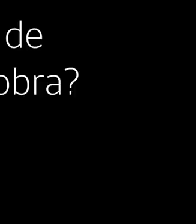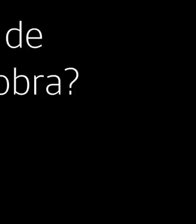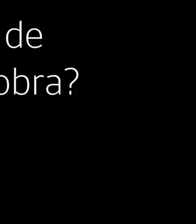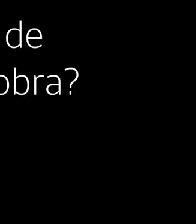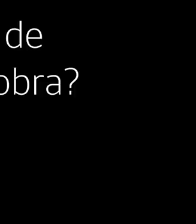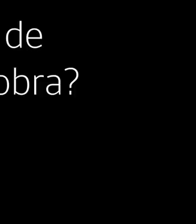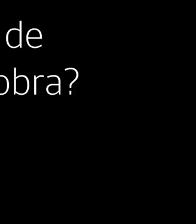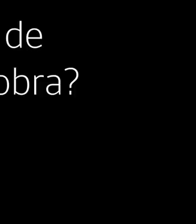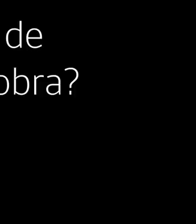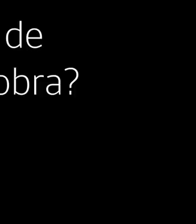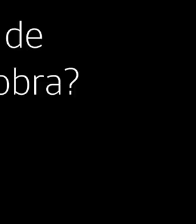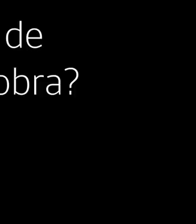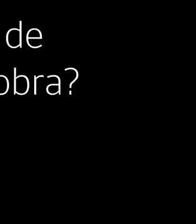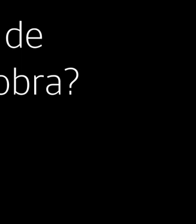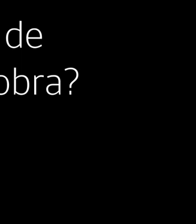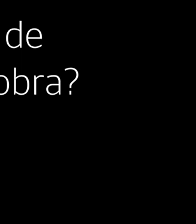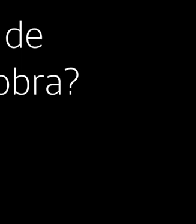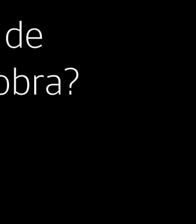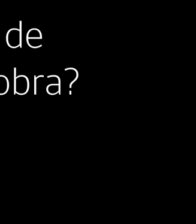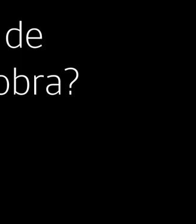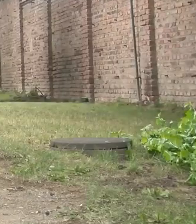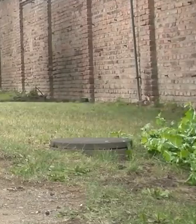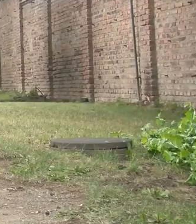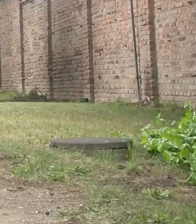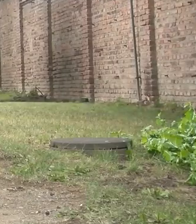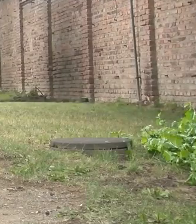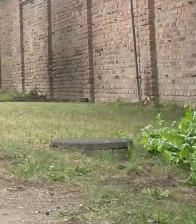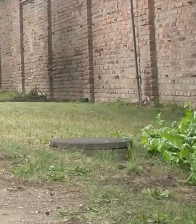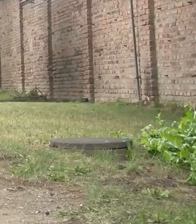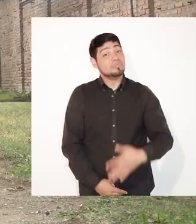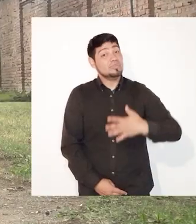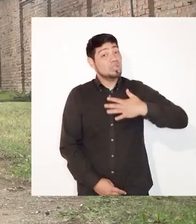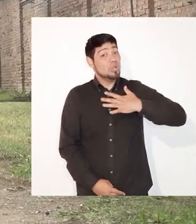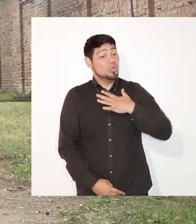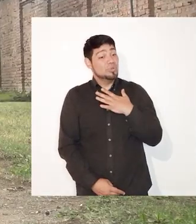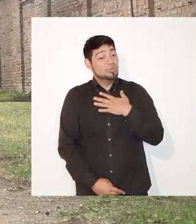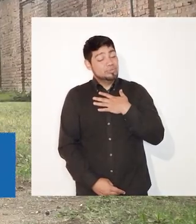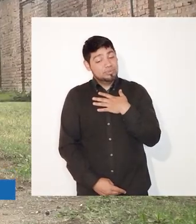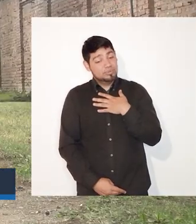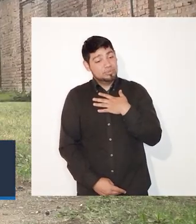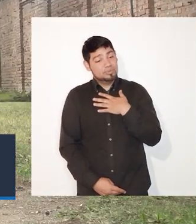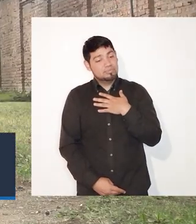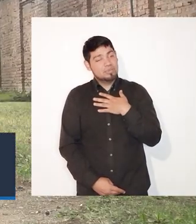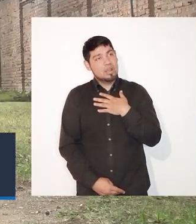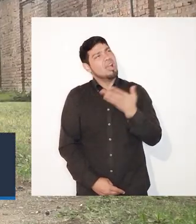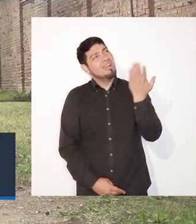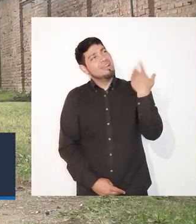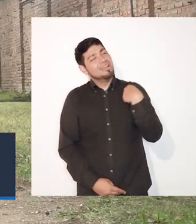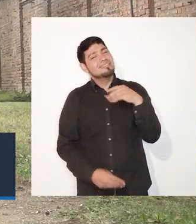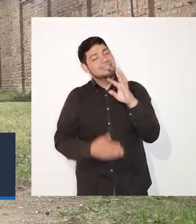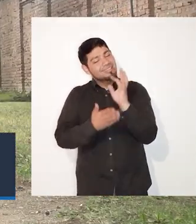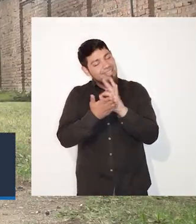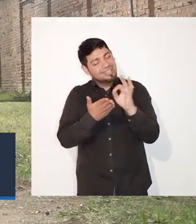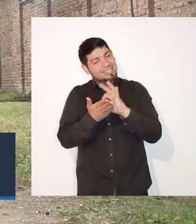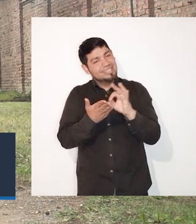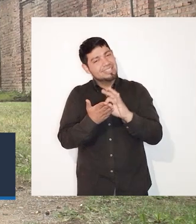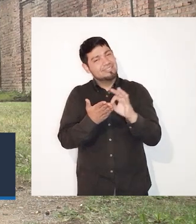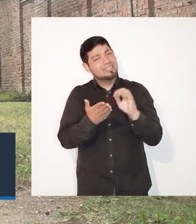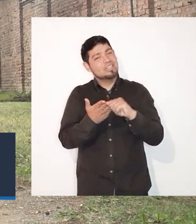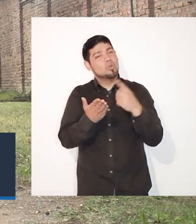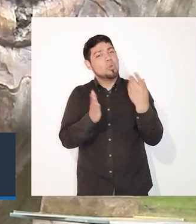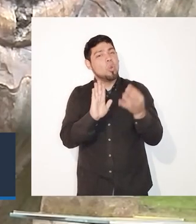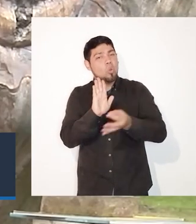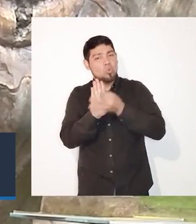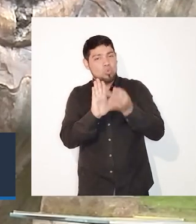¿Cuál fue tu fuente de inspiración para esa obra? Bueno, yo quería escribir un cuento para